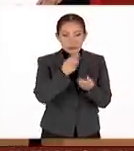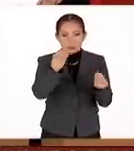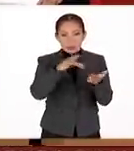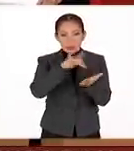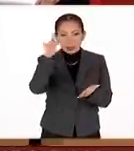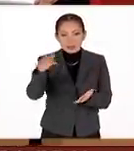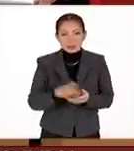gracias Muchísimas gracias